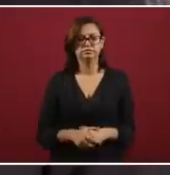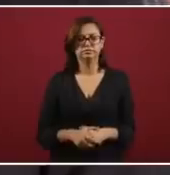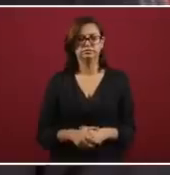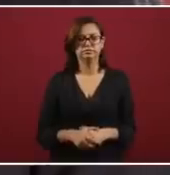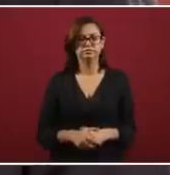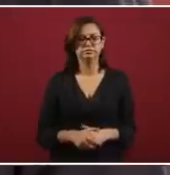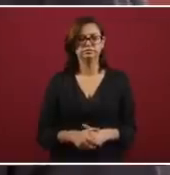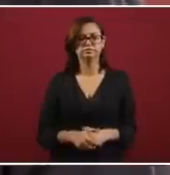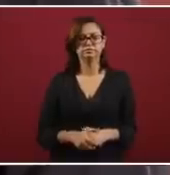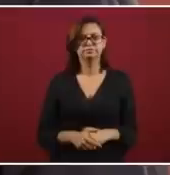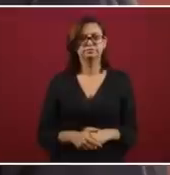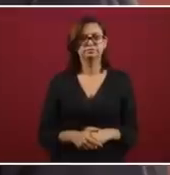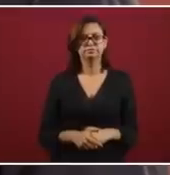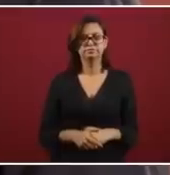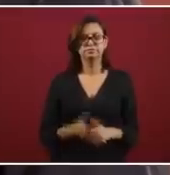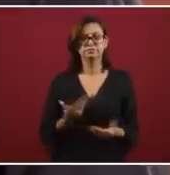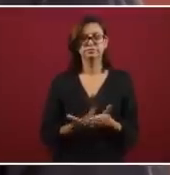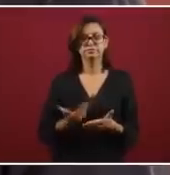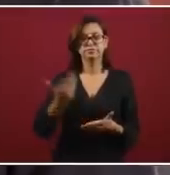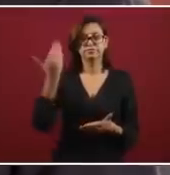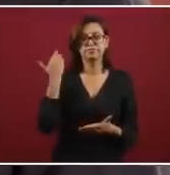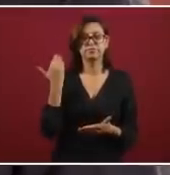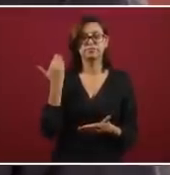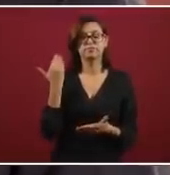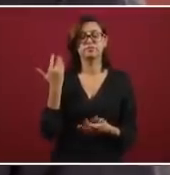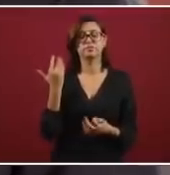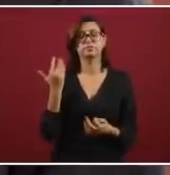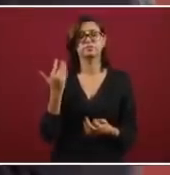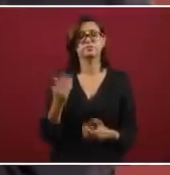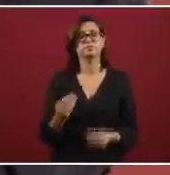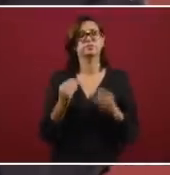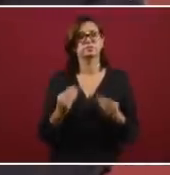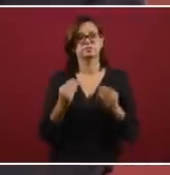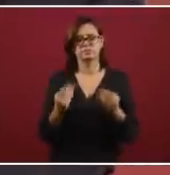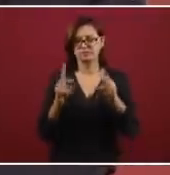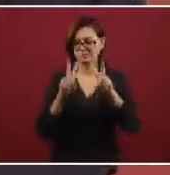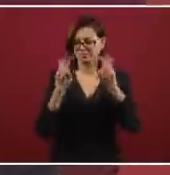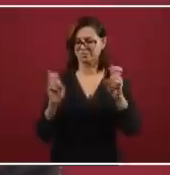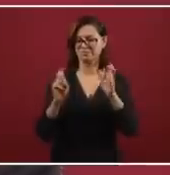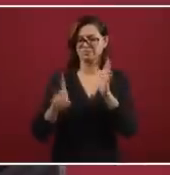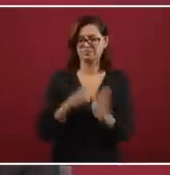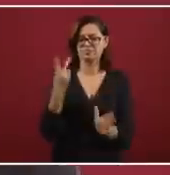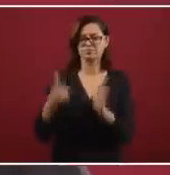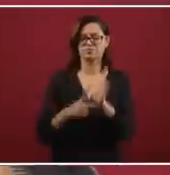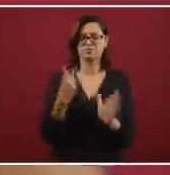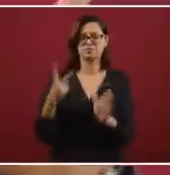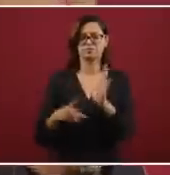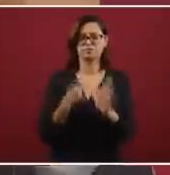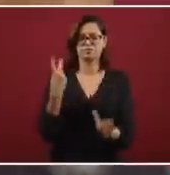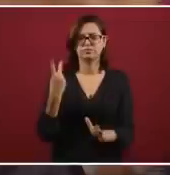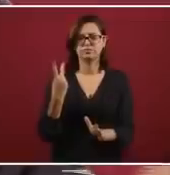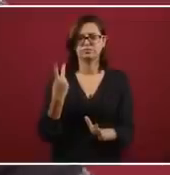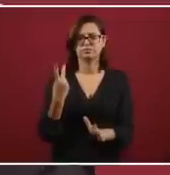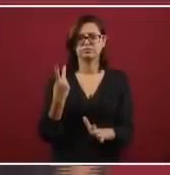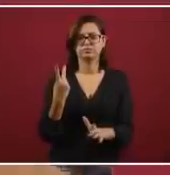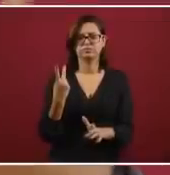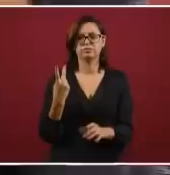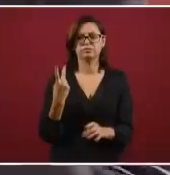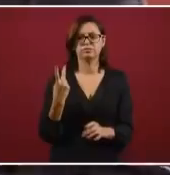En aquel entonces se hablaba mucho de